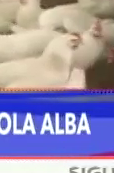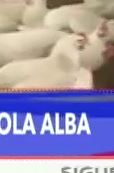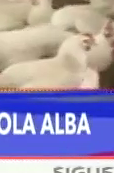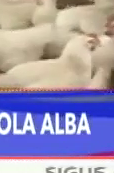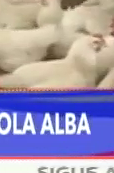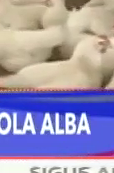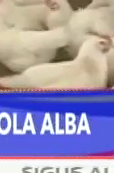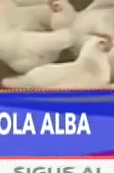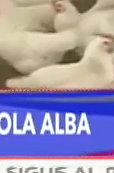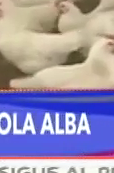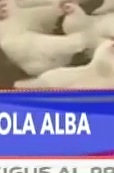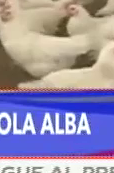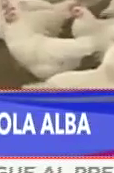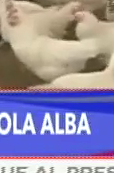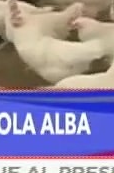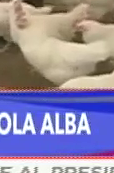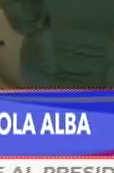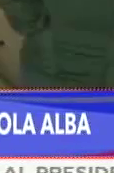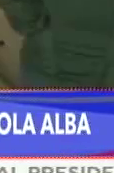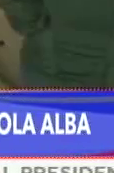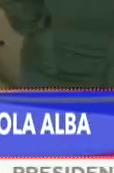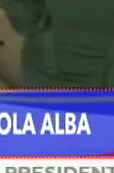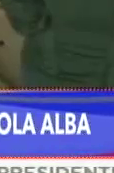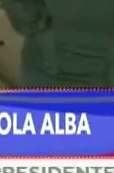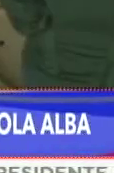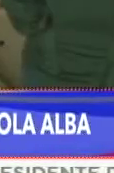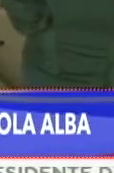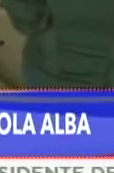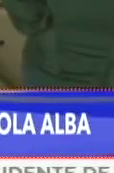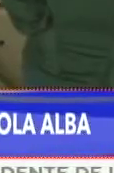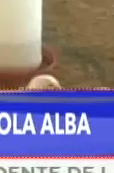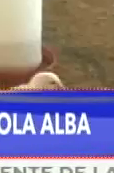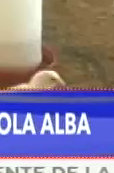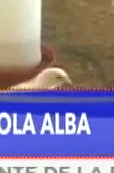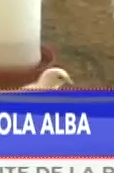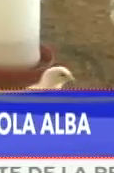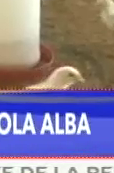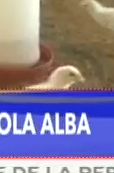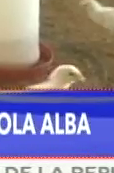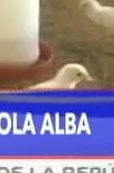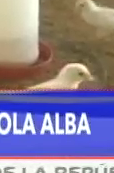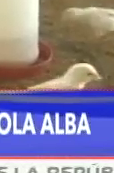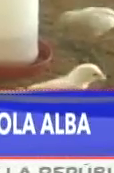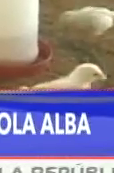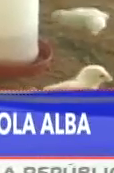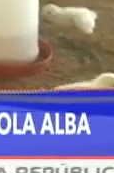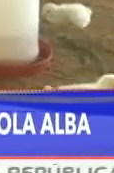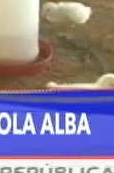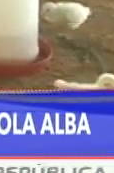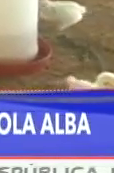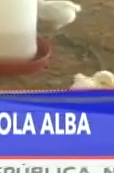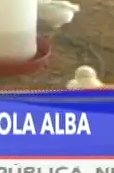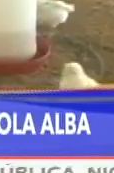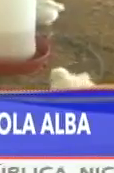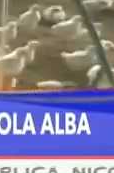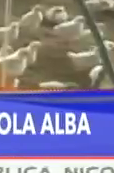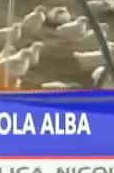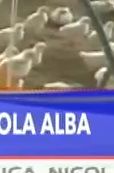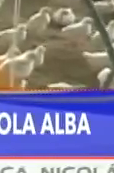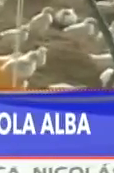en su producción. Esto con el objetivo de llevarlo a lo que es la planta incubadora, para lo que es producir la pollita de un día de